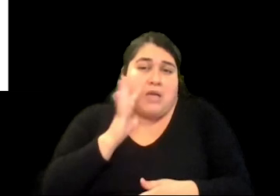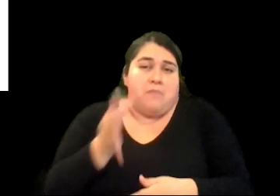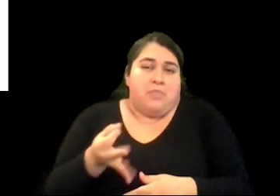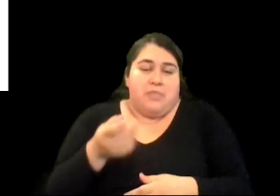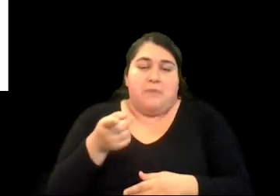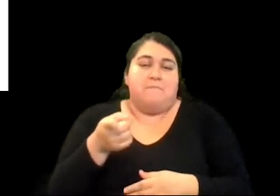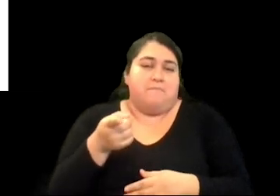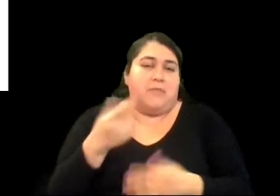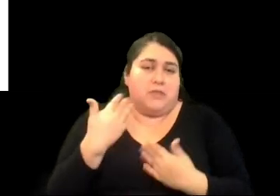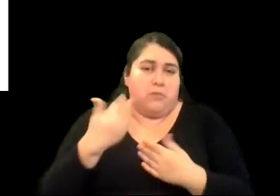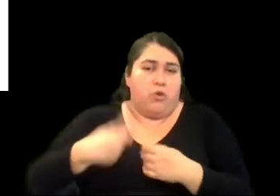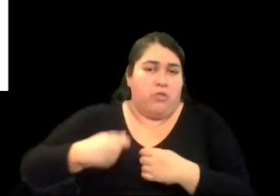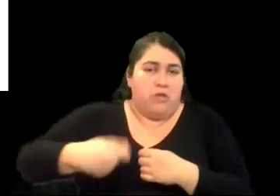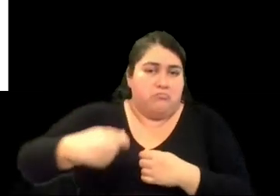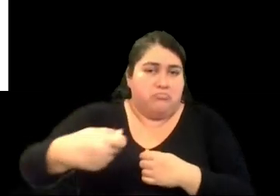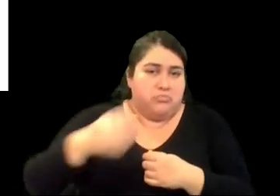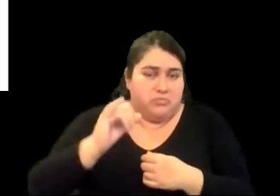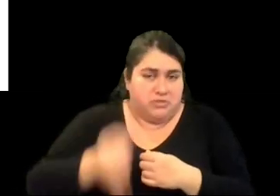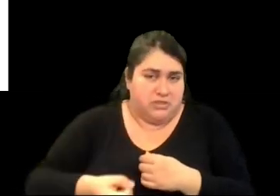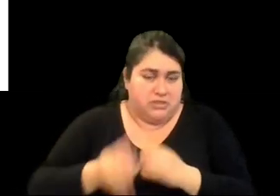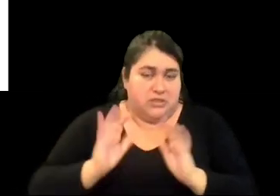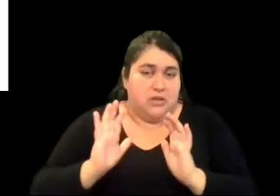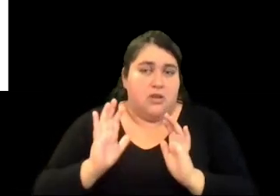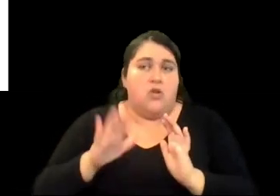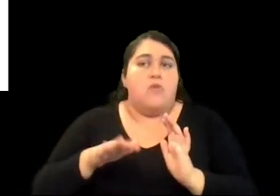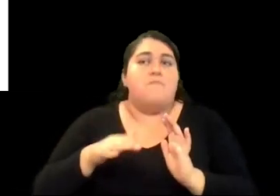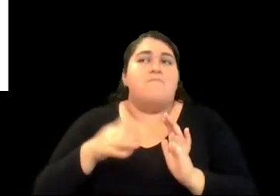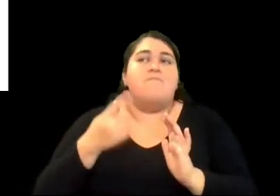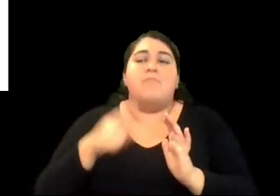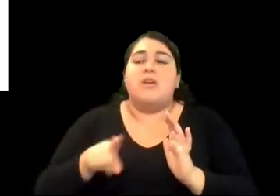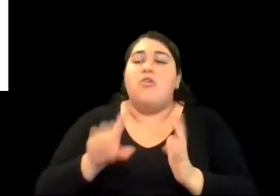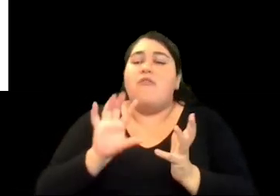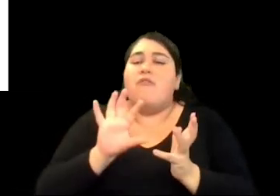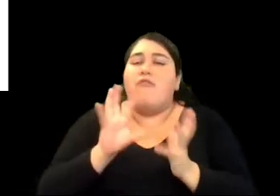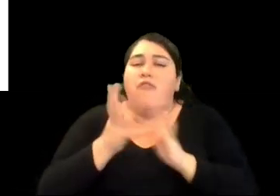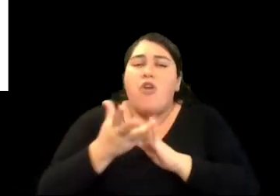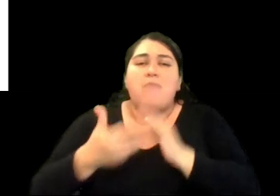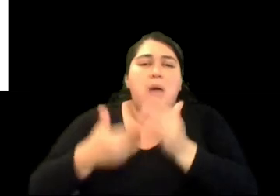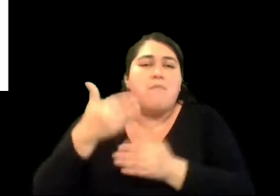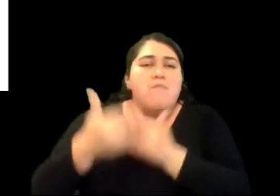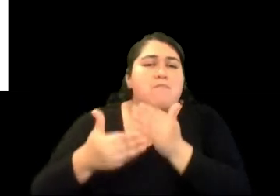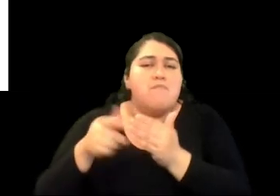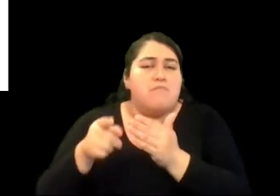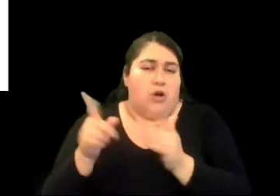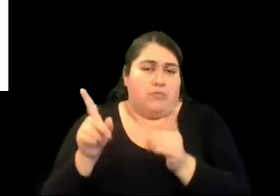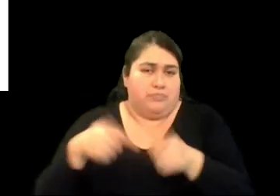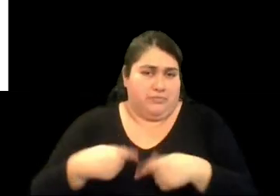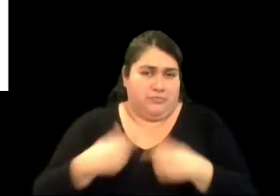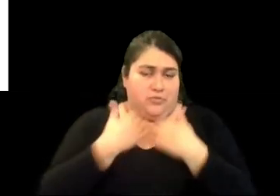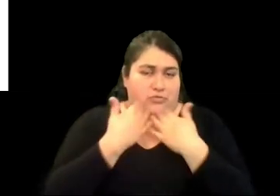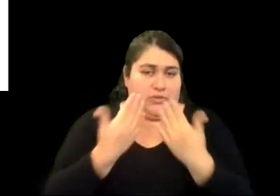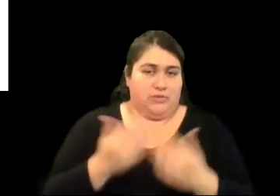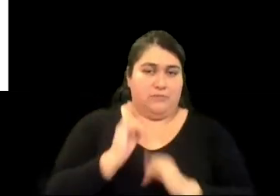regularizarse. Operativamente no sabría decirles cómo es el procedimiento.